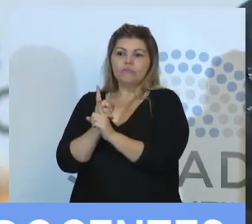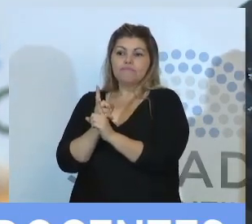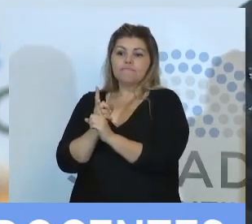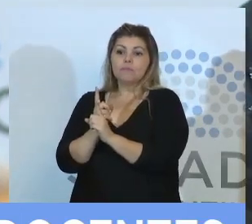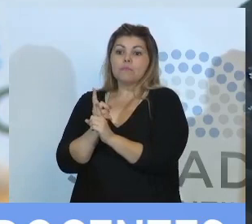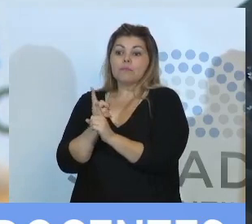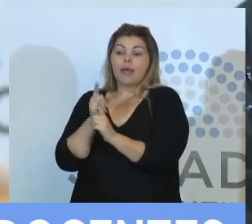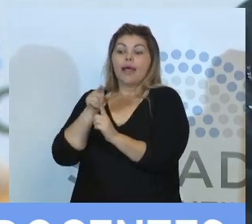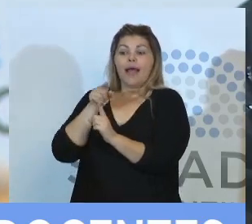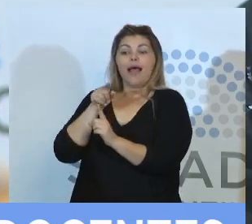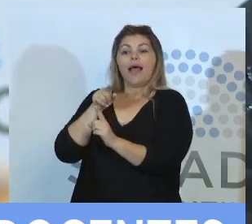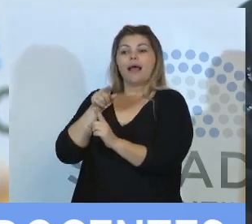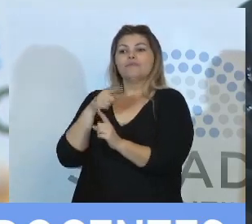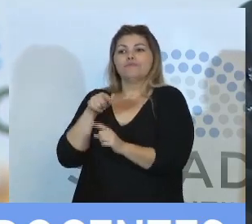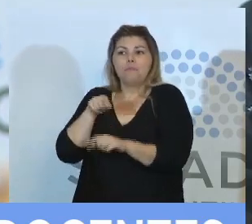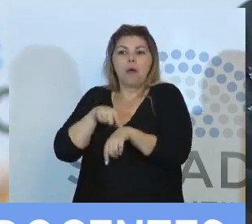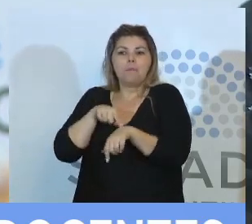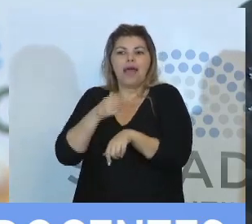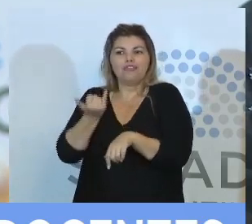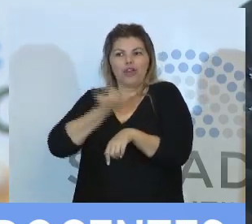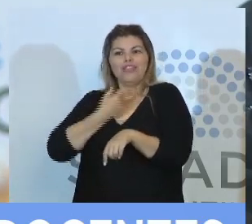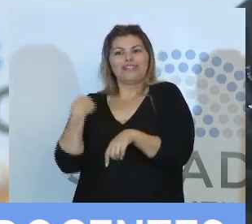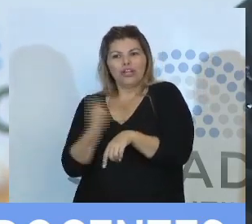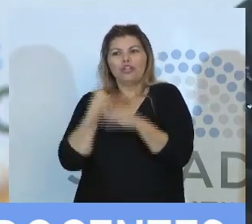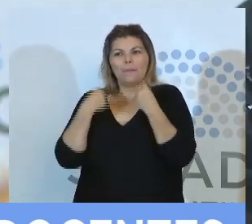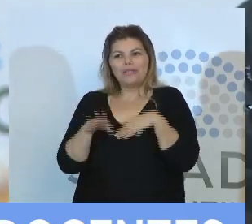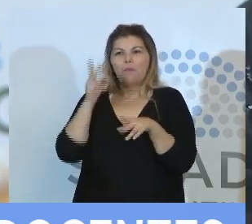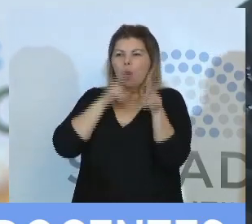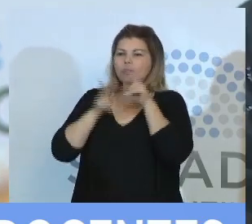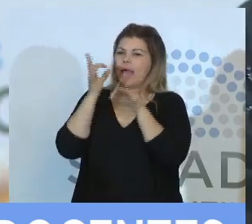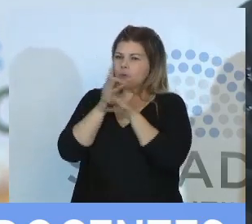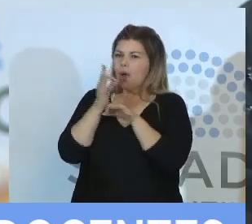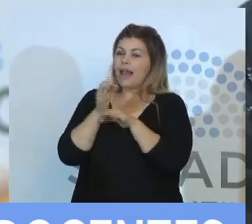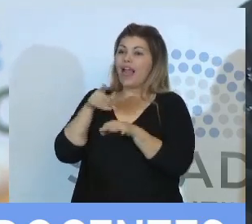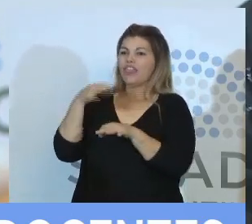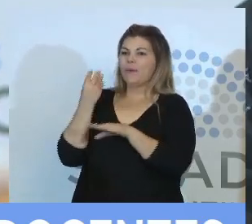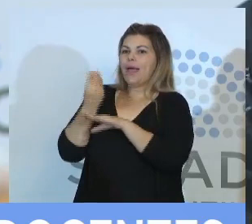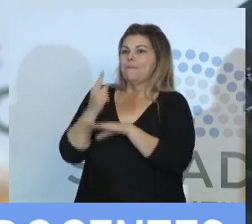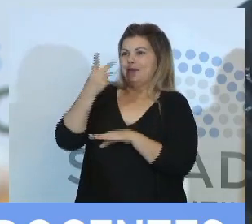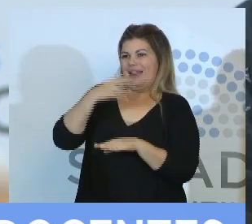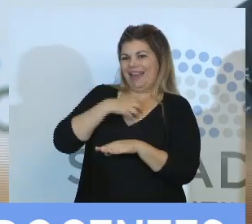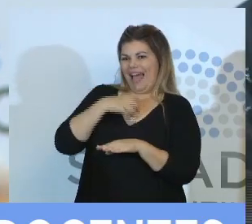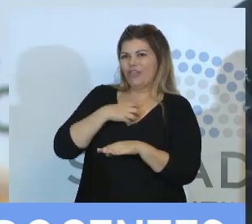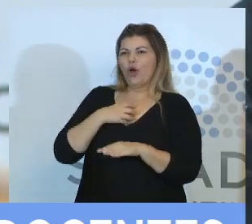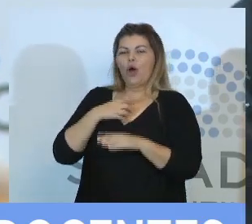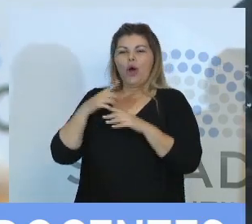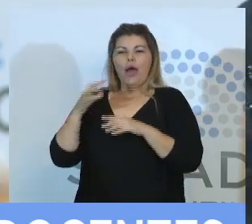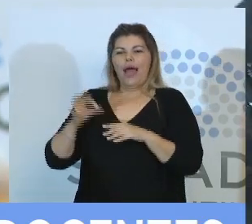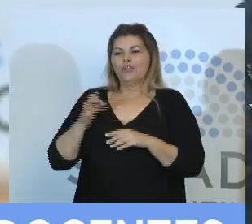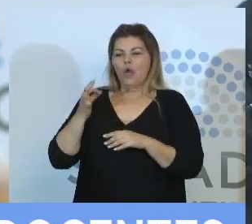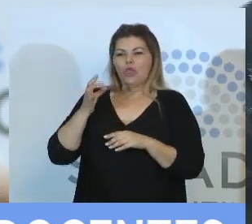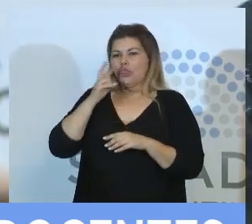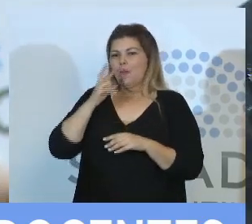Bueno, ahí empezamos a buscar colegio, tenía que empezar primer grado. Estábamos en febrero del 2019, nos